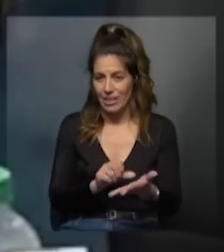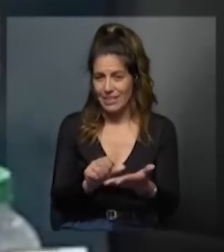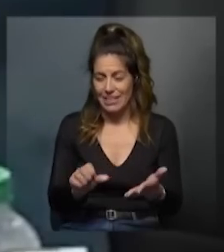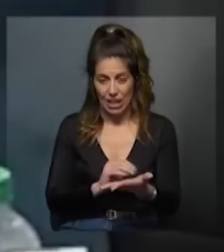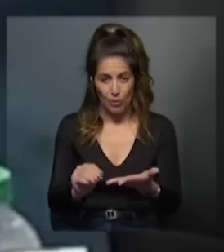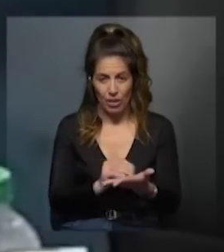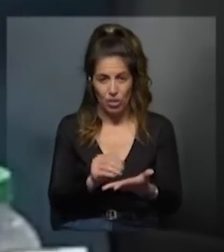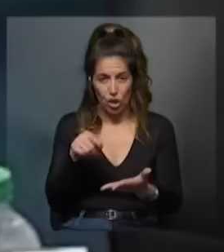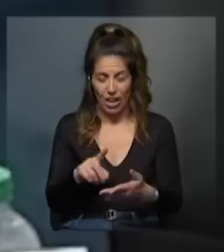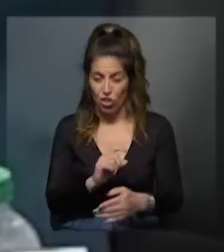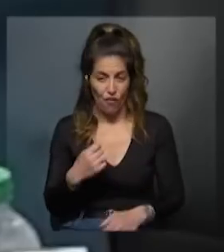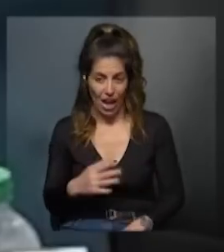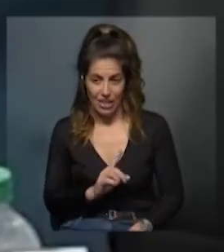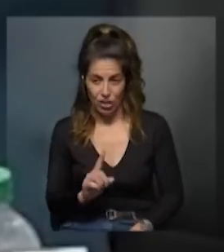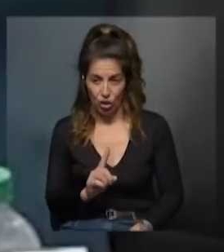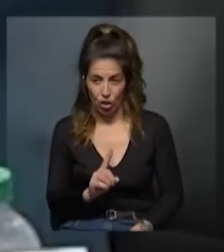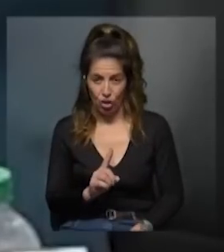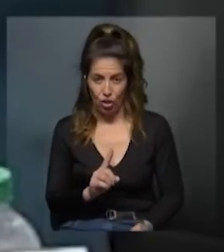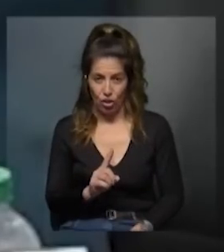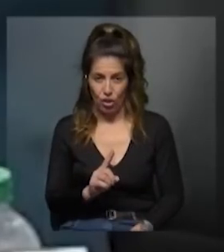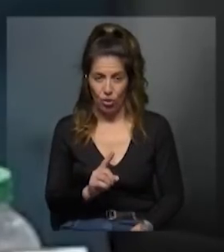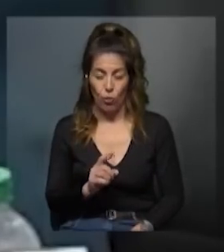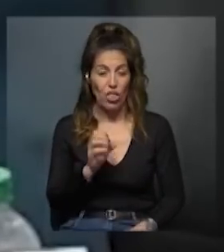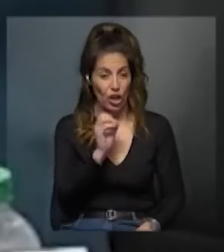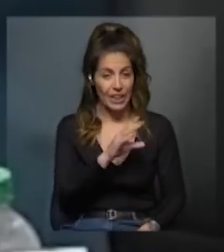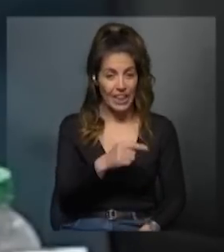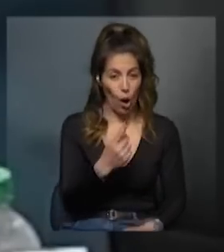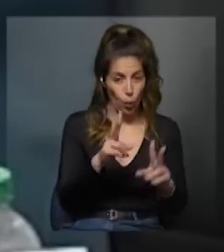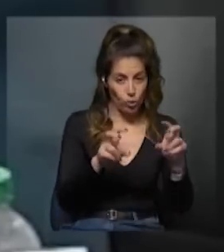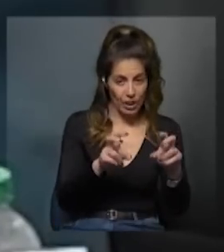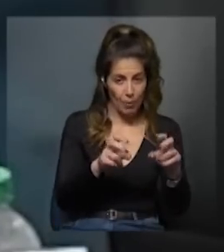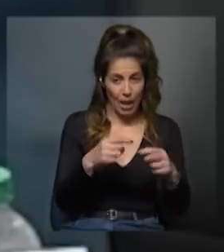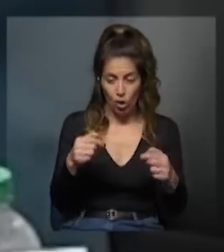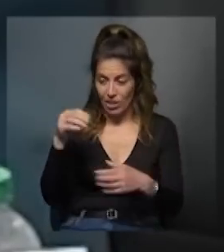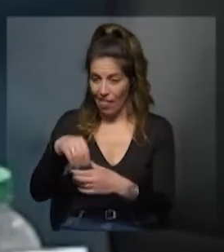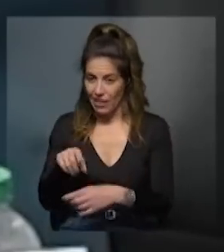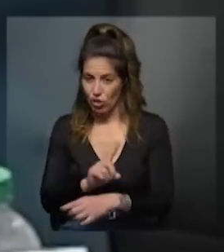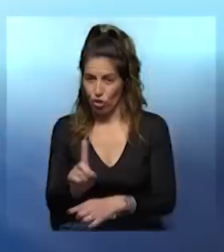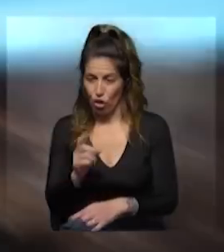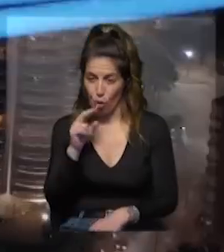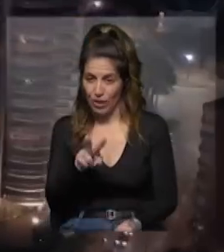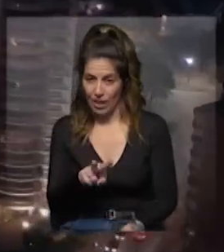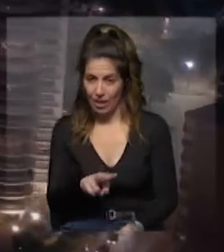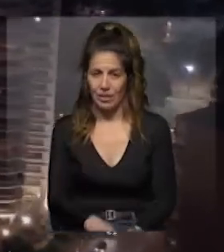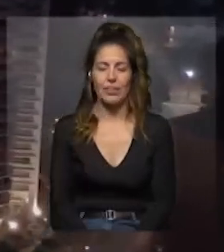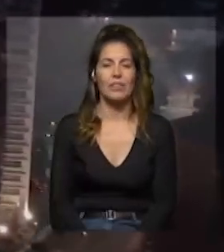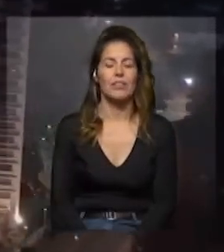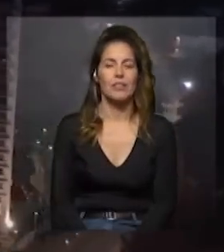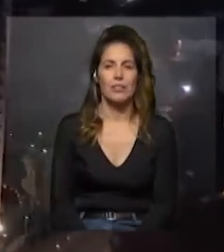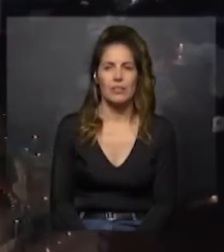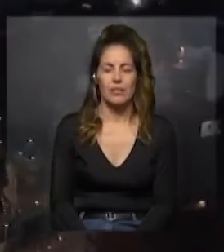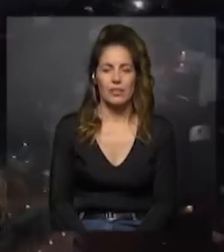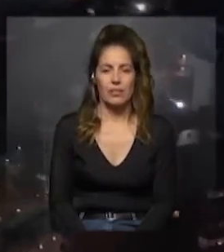no es válido y menos cuando se sale a ser crítico sobre un tema desde que cosas que ocurren hacia adentro presenta